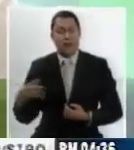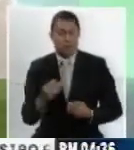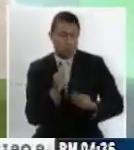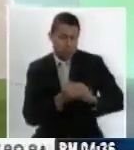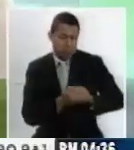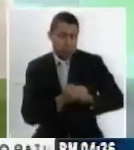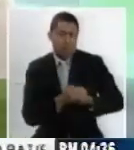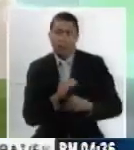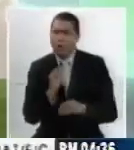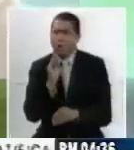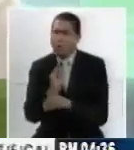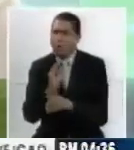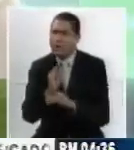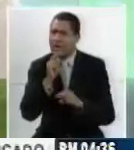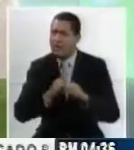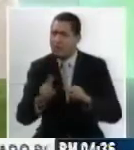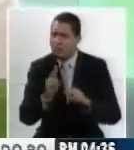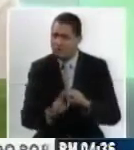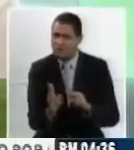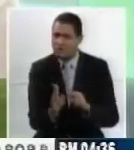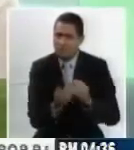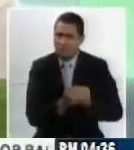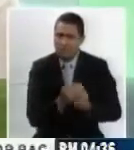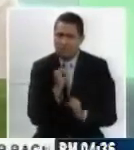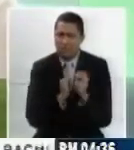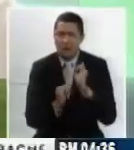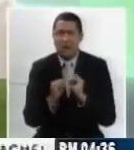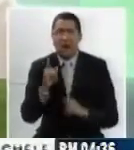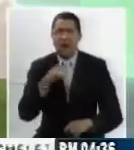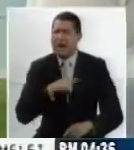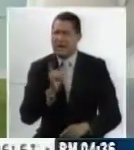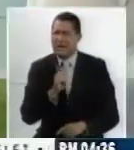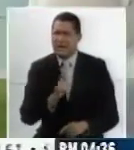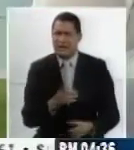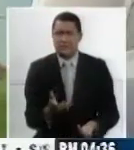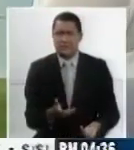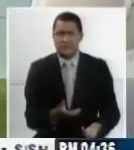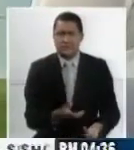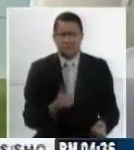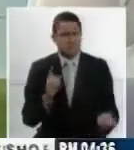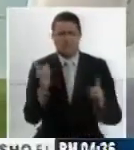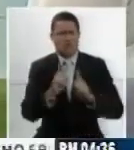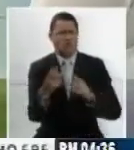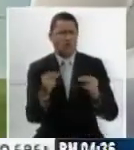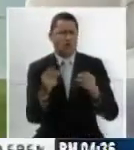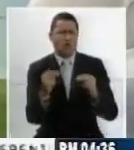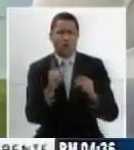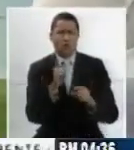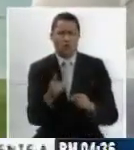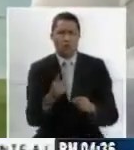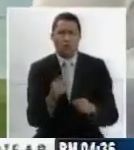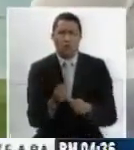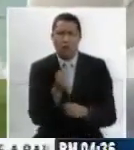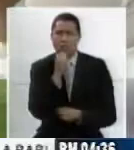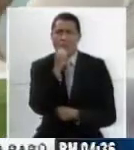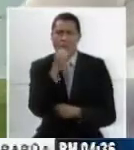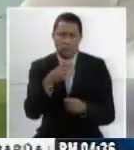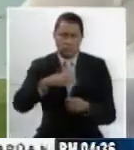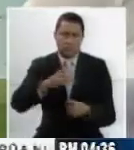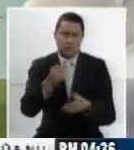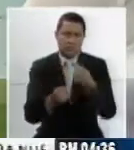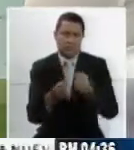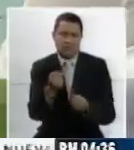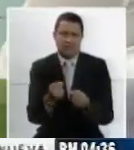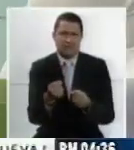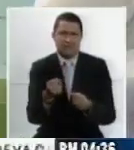protege a nuestros niños. Tradicionalmente en nuestra sociedad a veces se empeña en llevarse la contraria y comienza a utilizar productos que son derivados de la